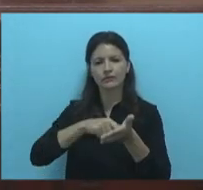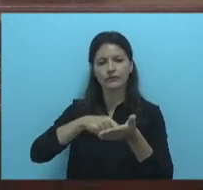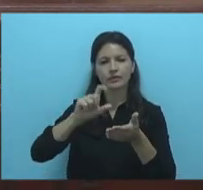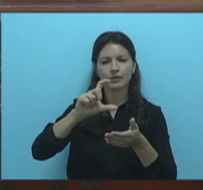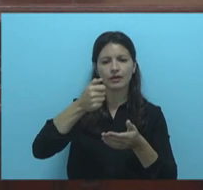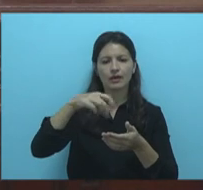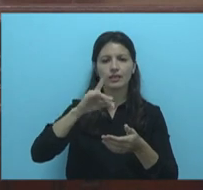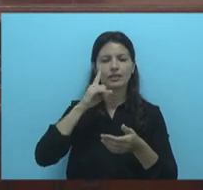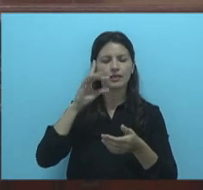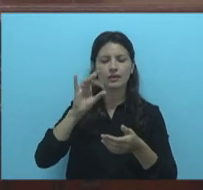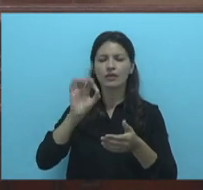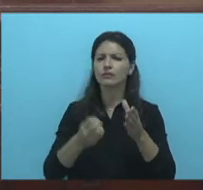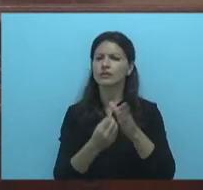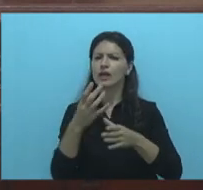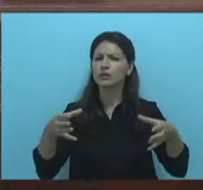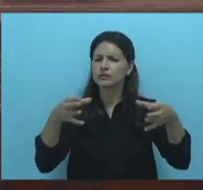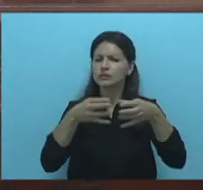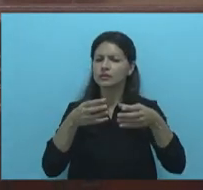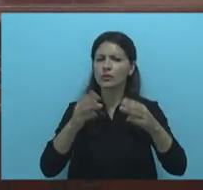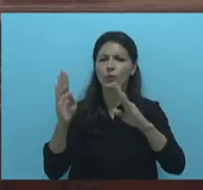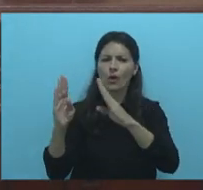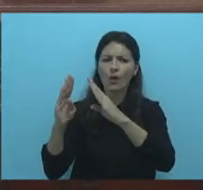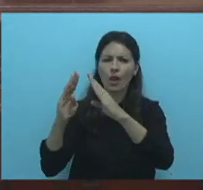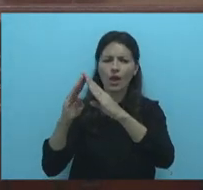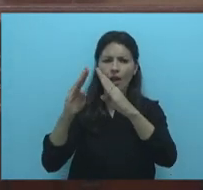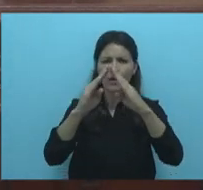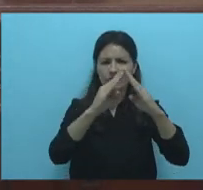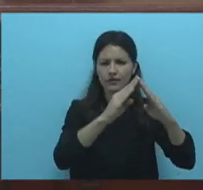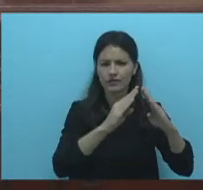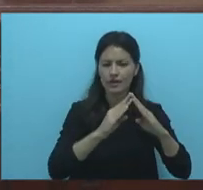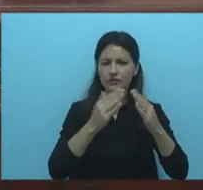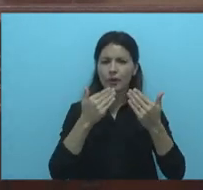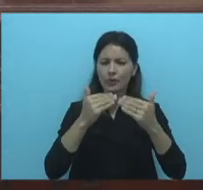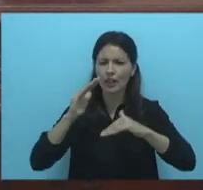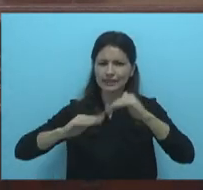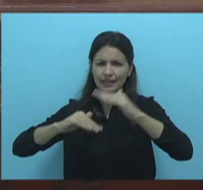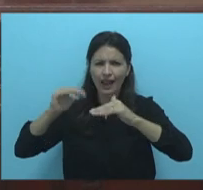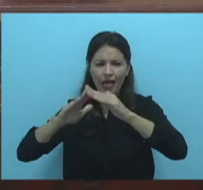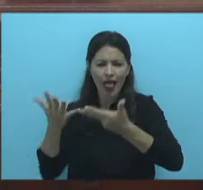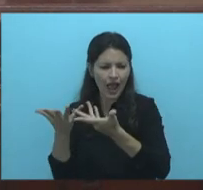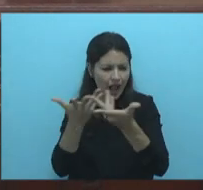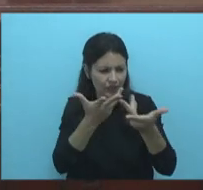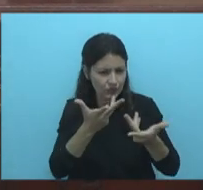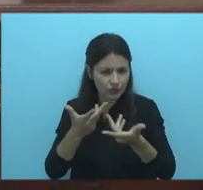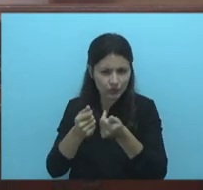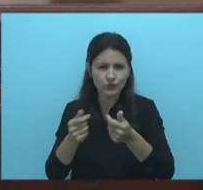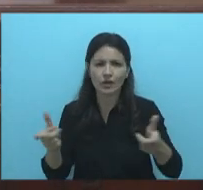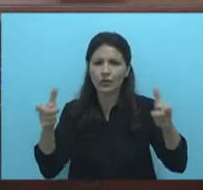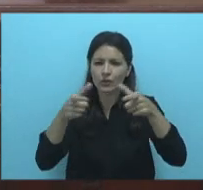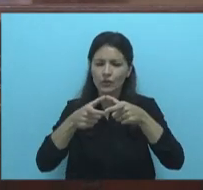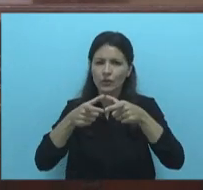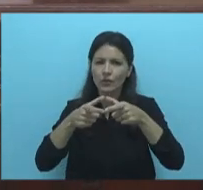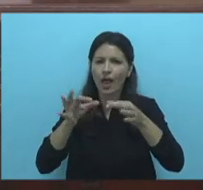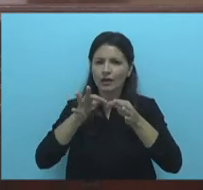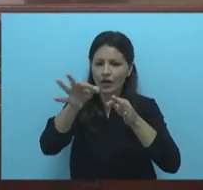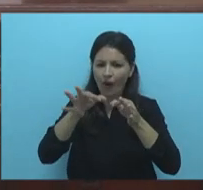crea el Círculo Intercomunal de Viviendas, cuyo objeto es la organización de un sistema de construcción colaborativa de viviendas para las comunas de la provincia.